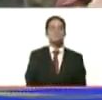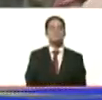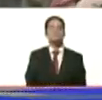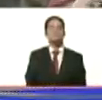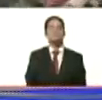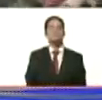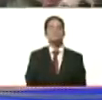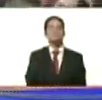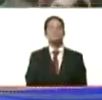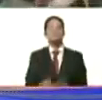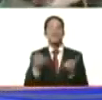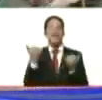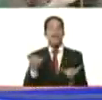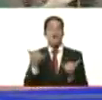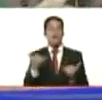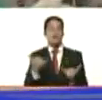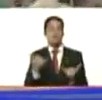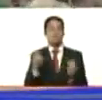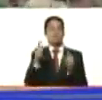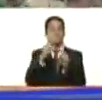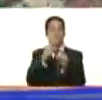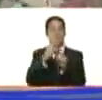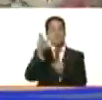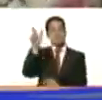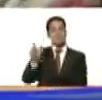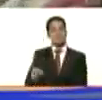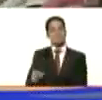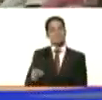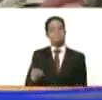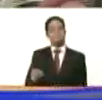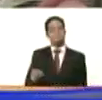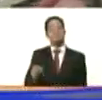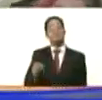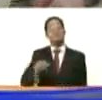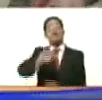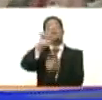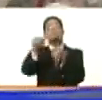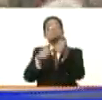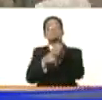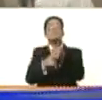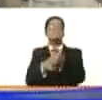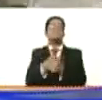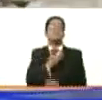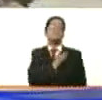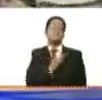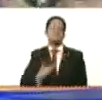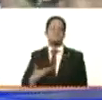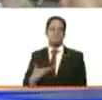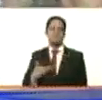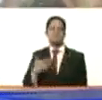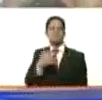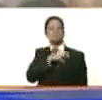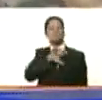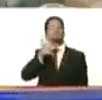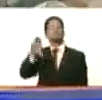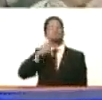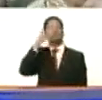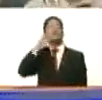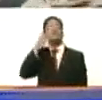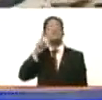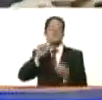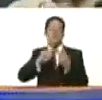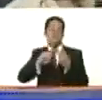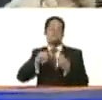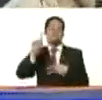Palabras del ciudadano general en jefe Vladimir Padrino López, vicepresidente de Soberanía Política, Seguridad y Paz y ministro del